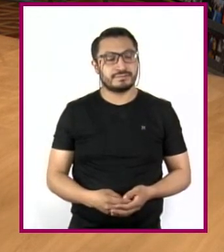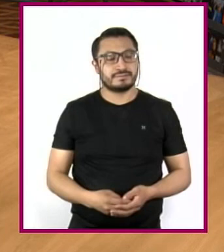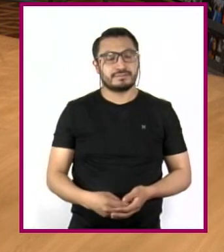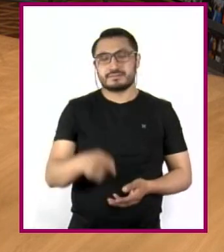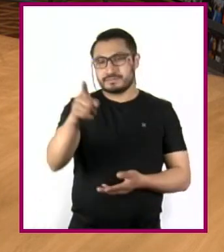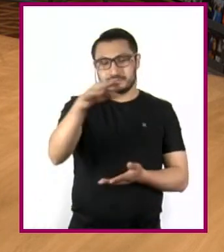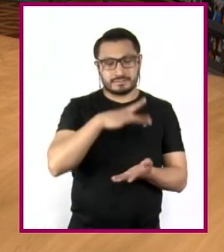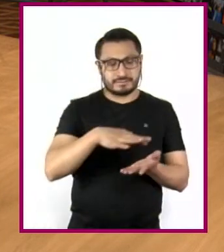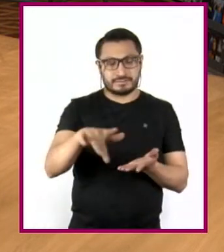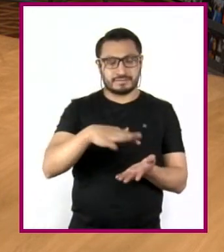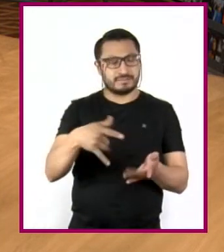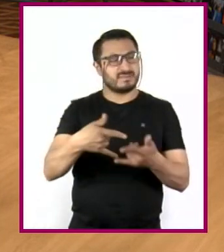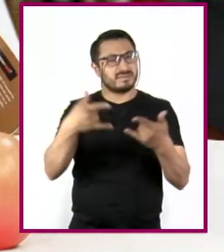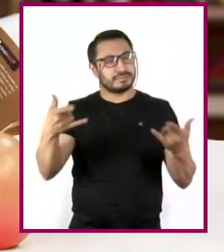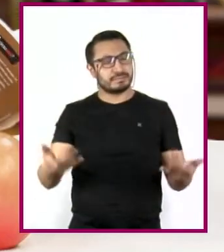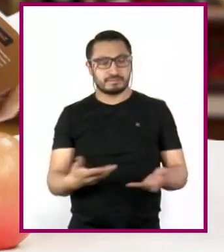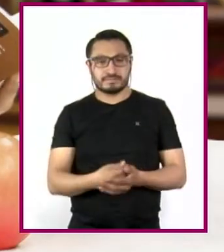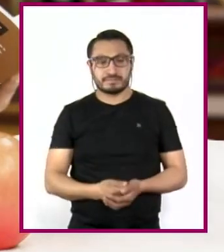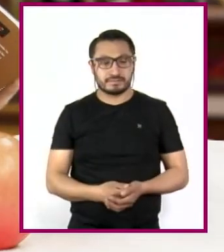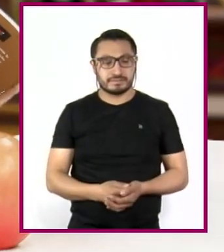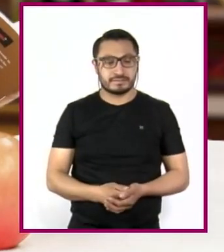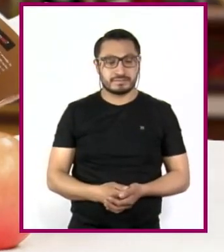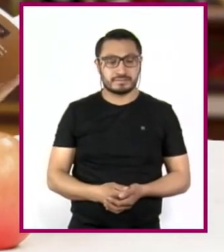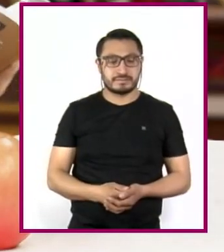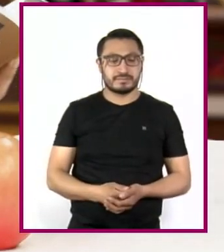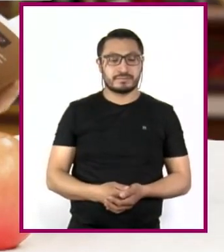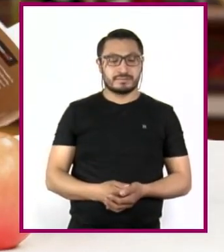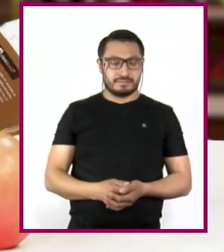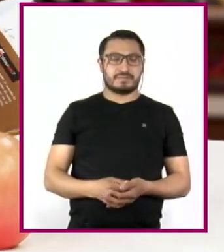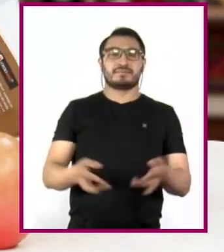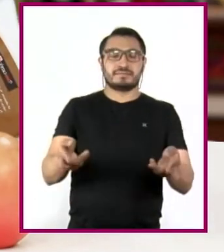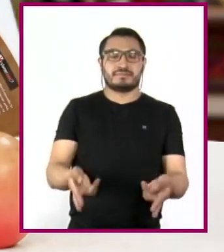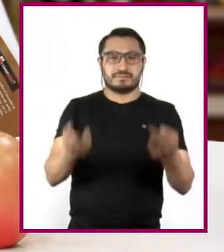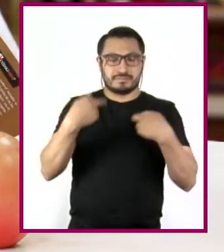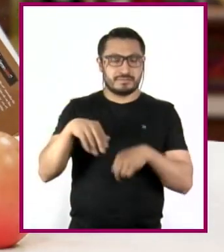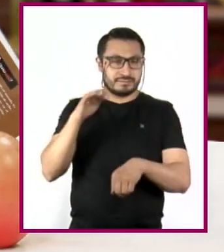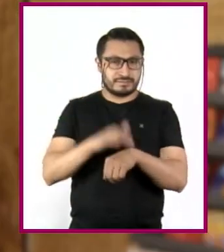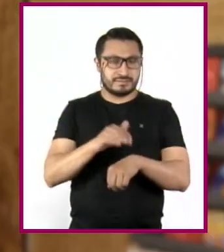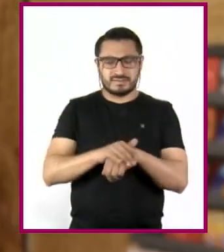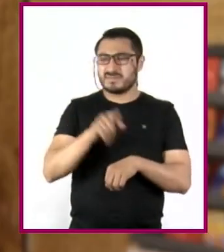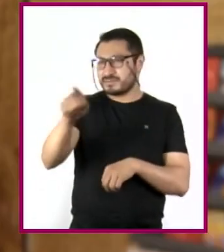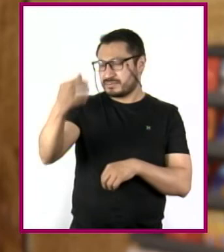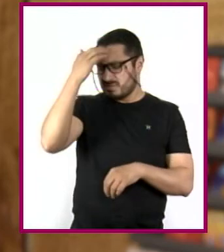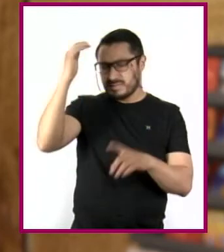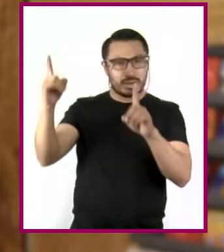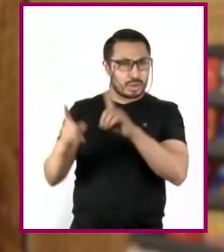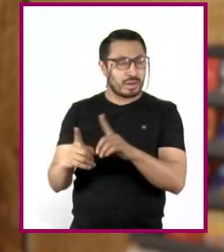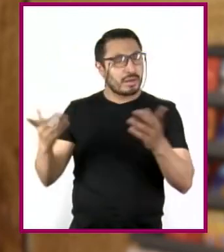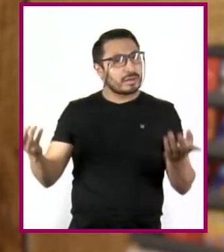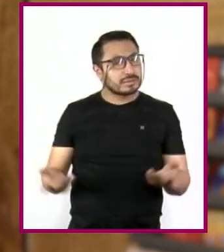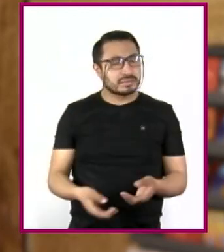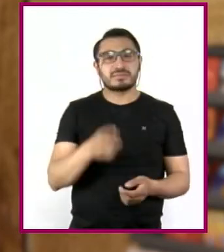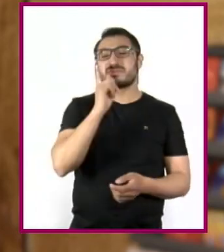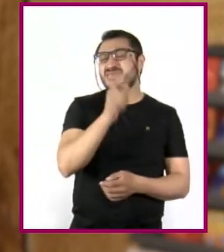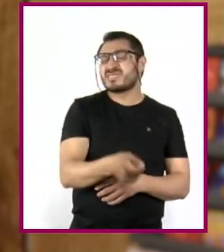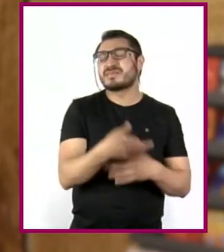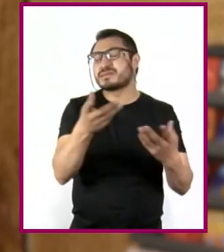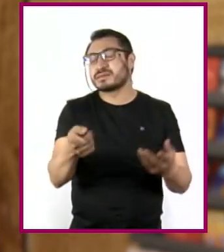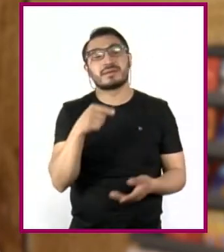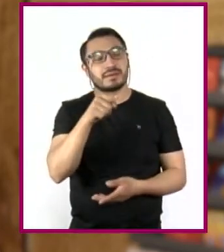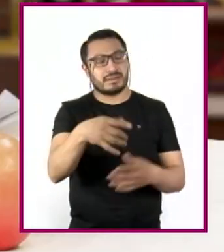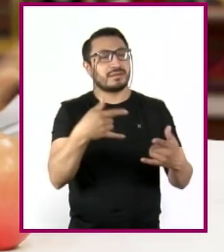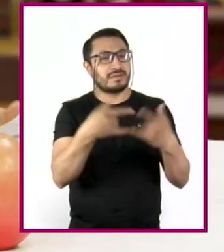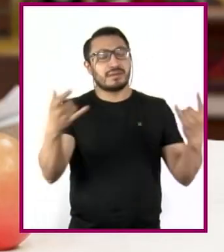¿Leyendo historietas, Lu? Unos cuadernillos que me regaló Lili. ¿La conociste? ¿Y de qué trata? ¿Es una